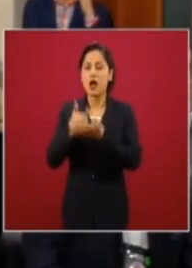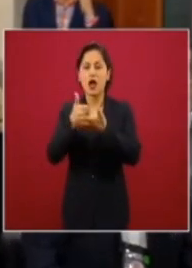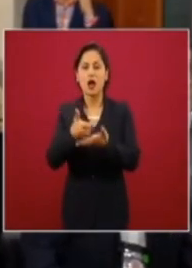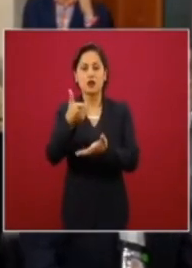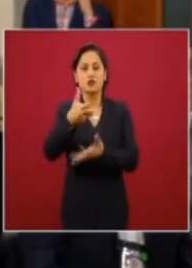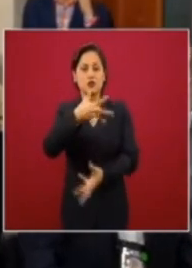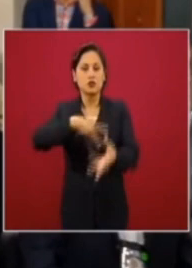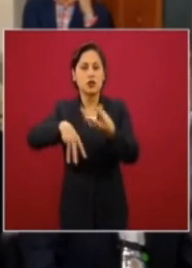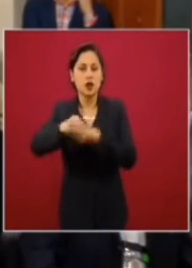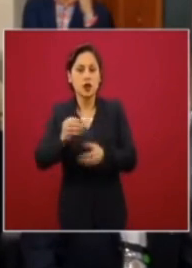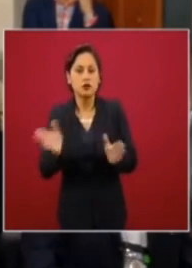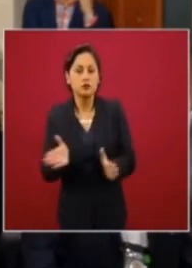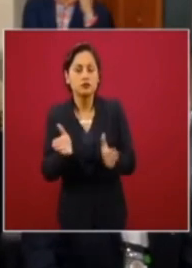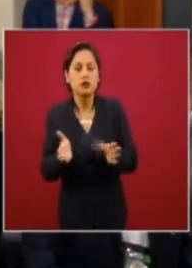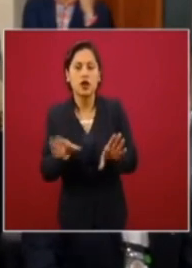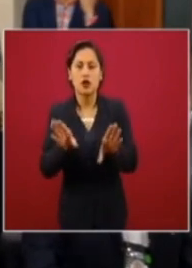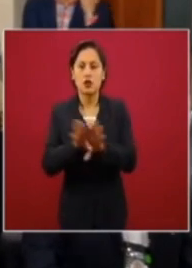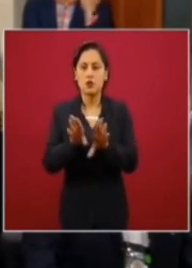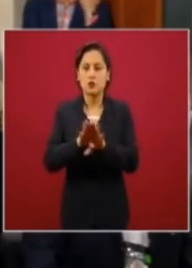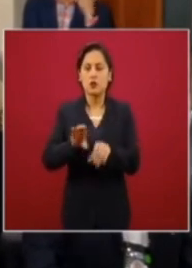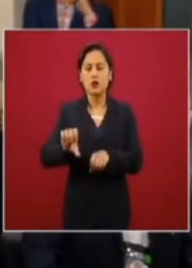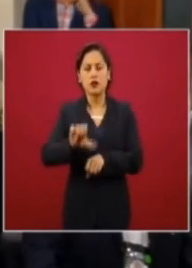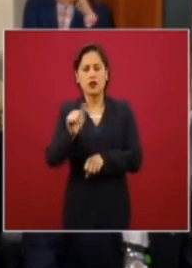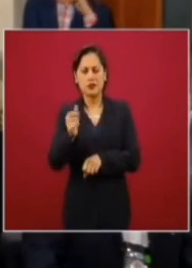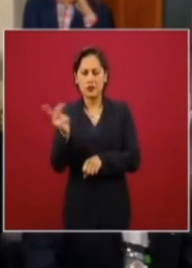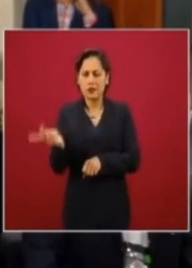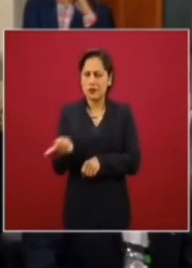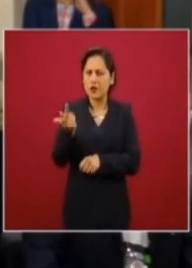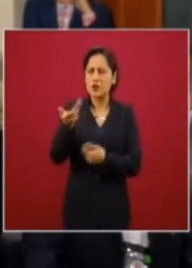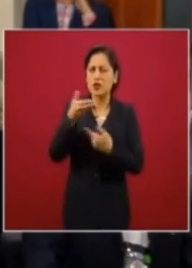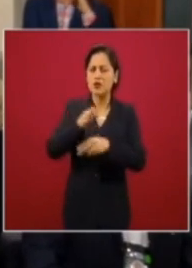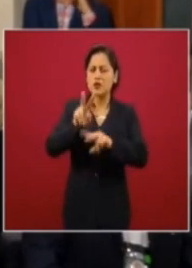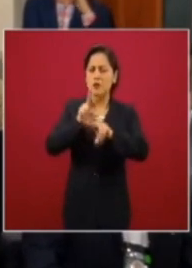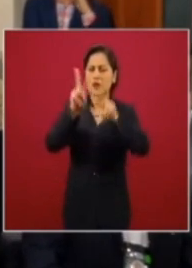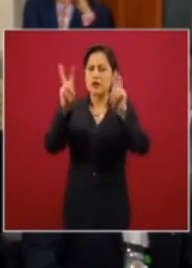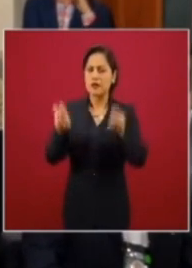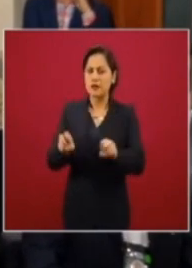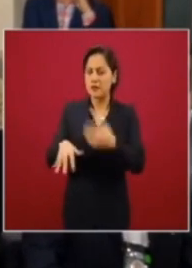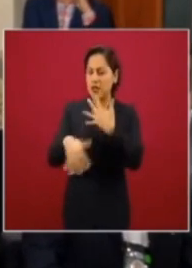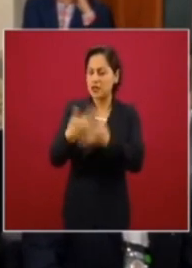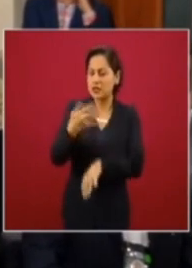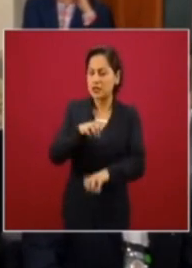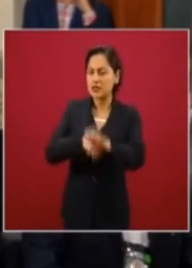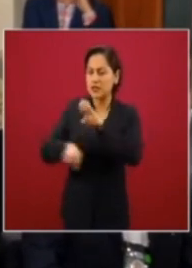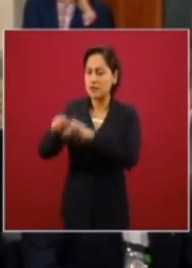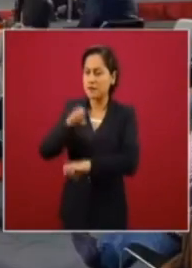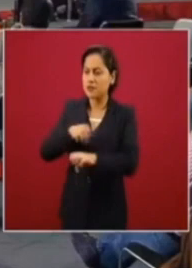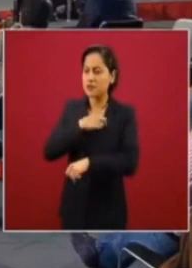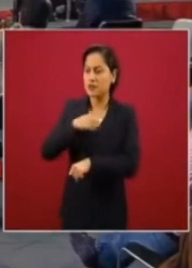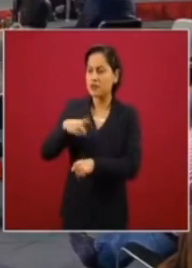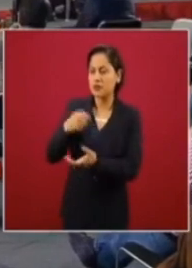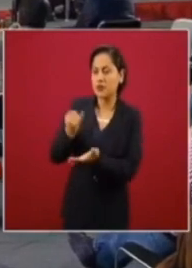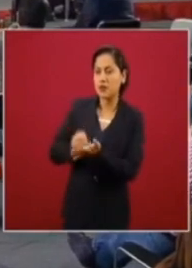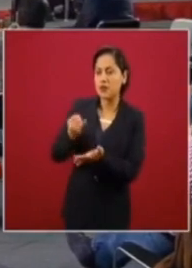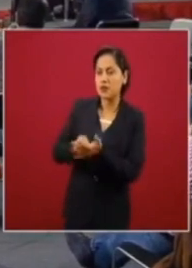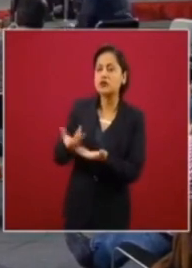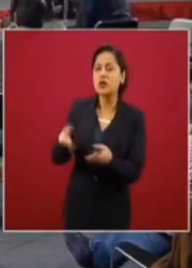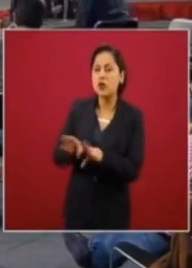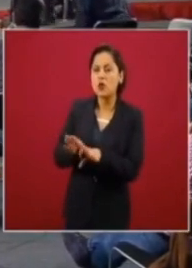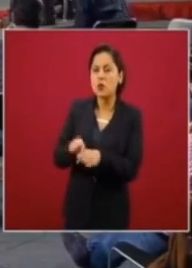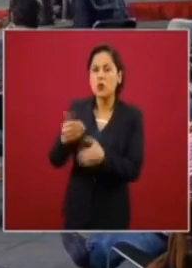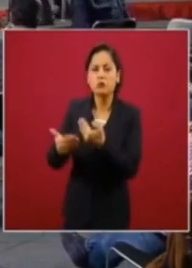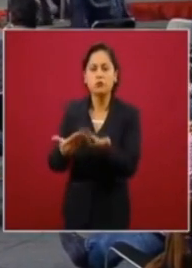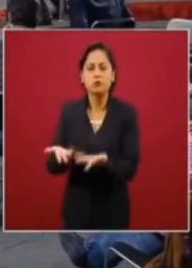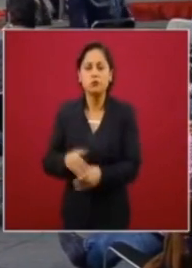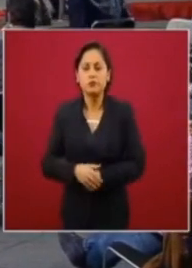las 15 grandes empresas que le deben a la Hacienda 50 mil millones de pesos. Pues todas están